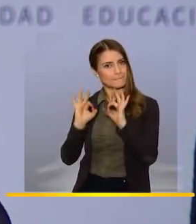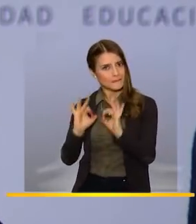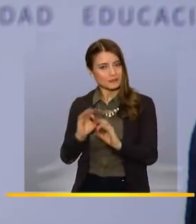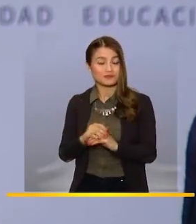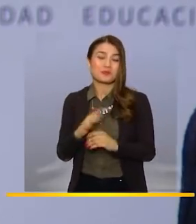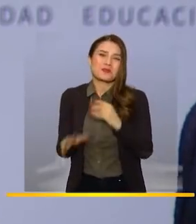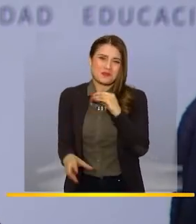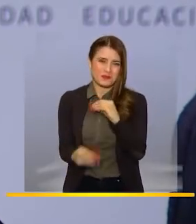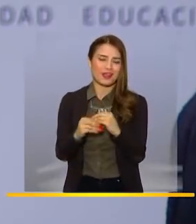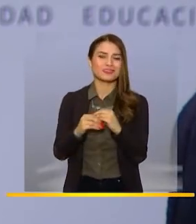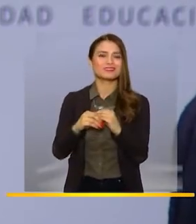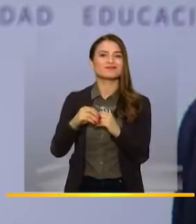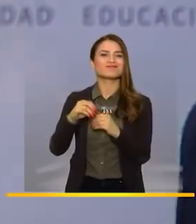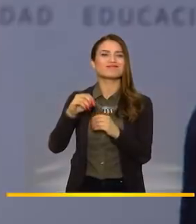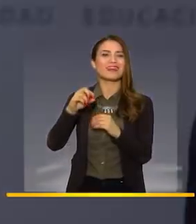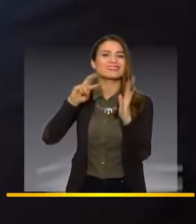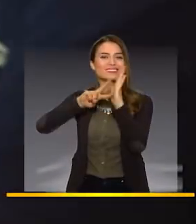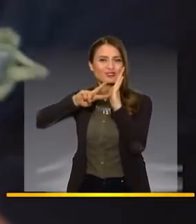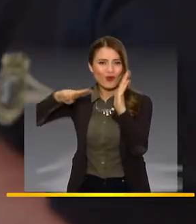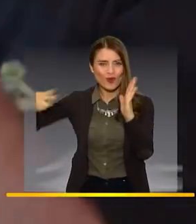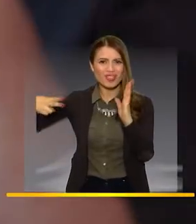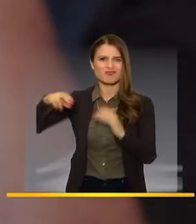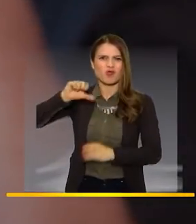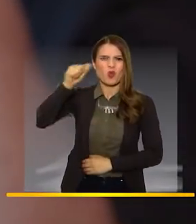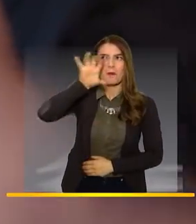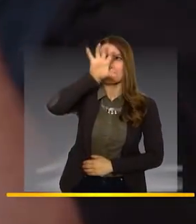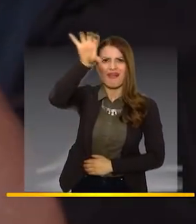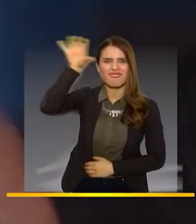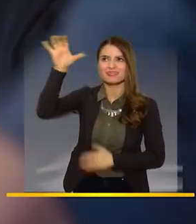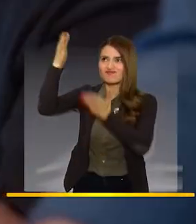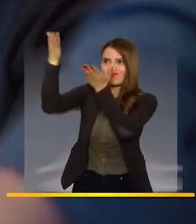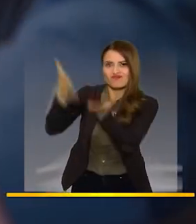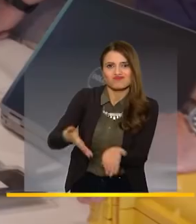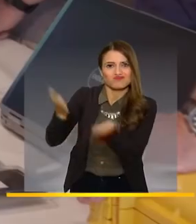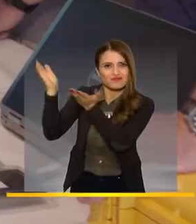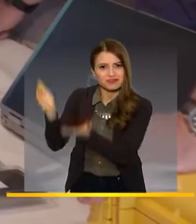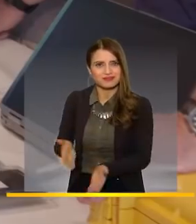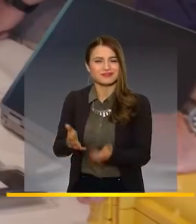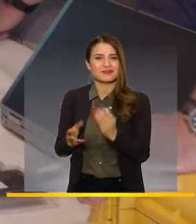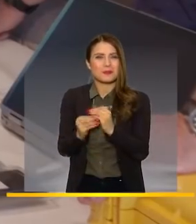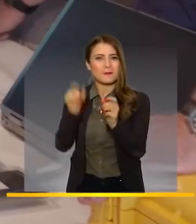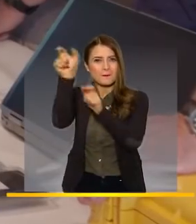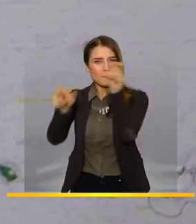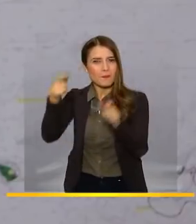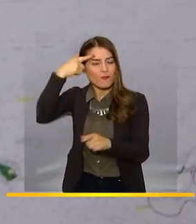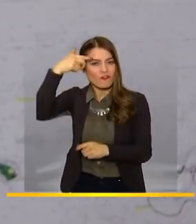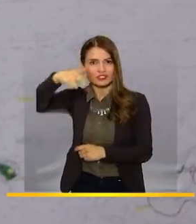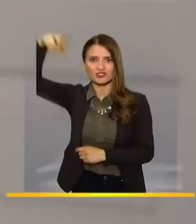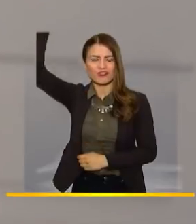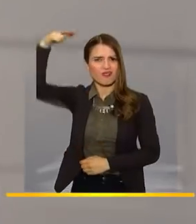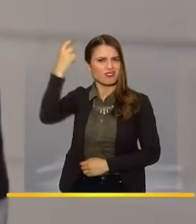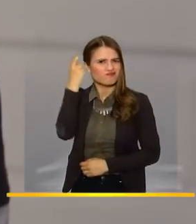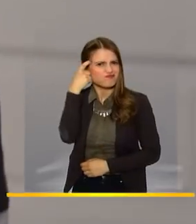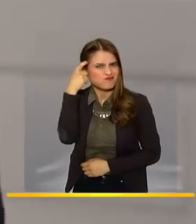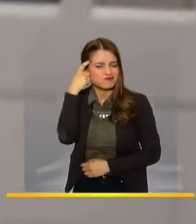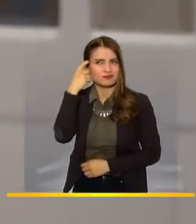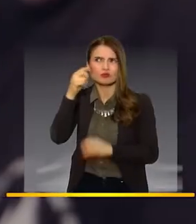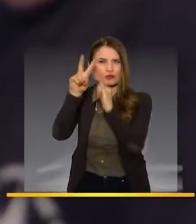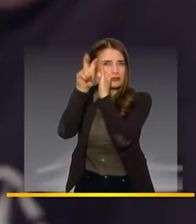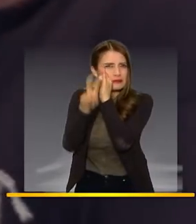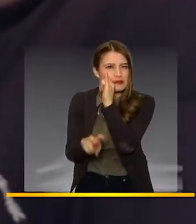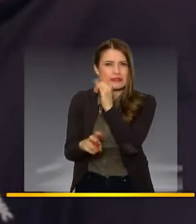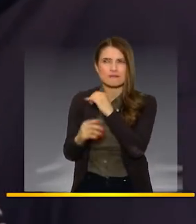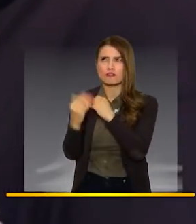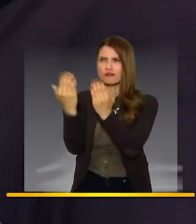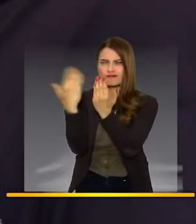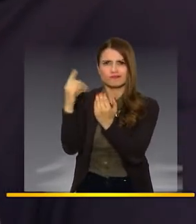el estado del arte, de la tecnología que hay en el mundo entero, trayendo los expertos en cada